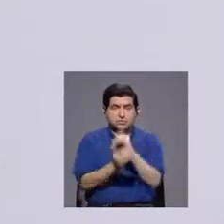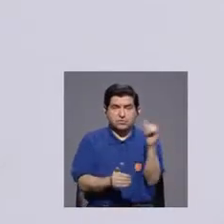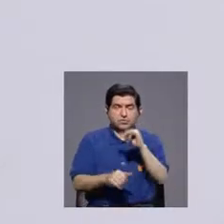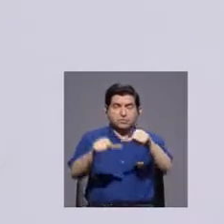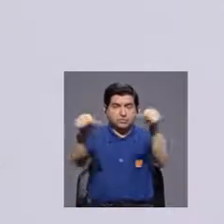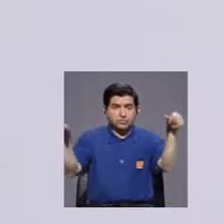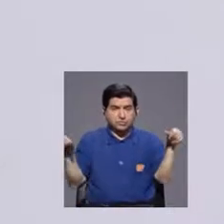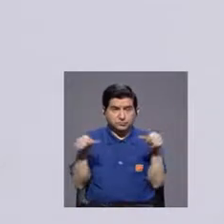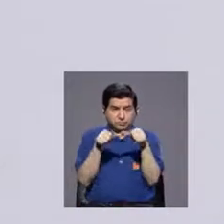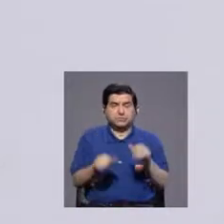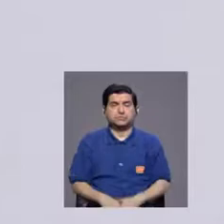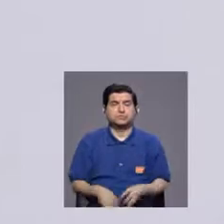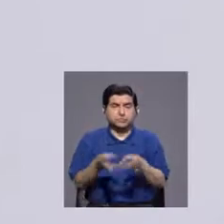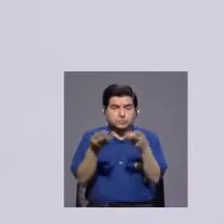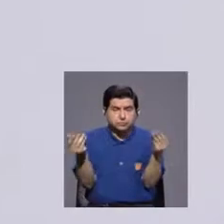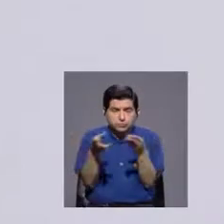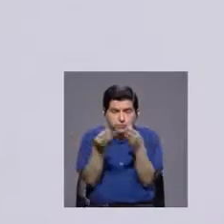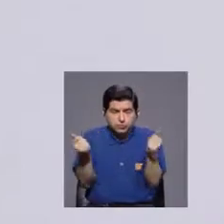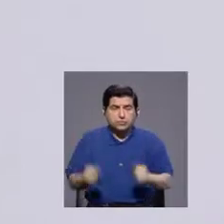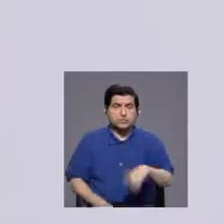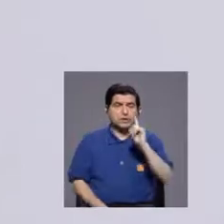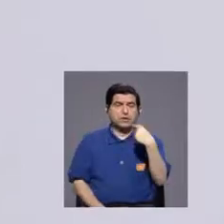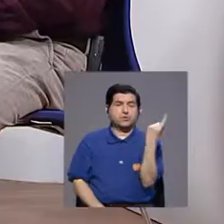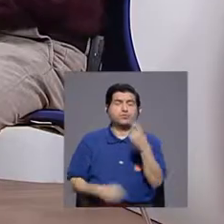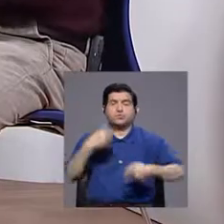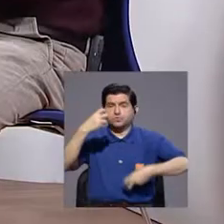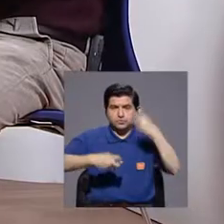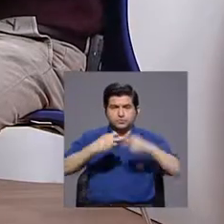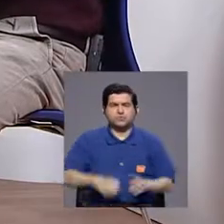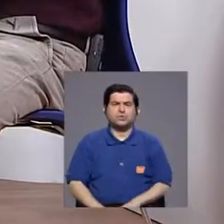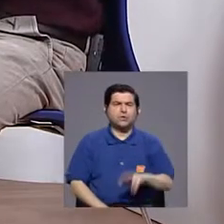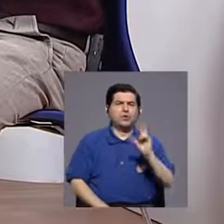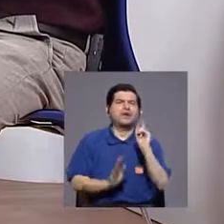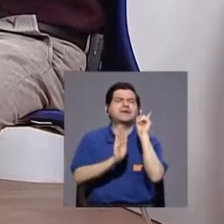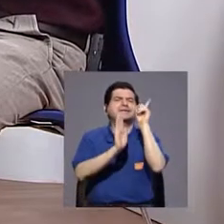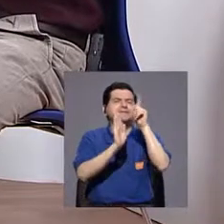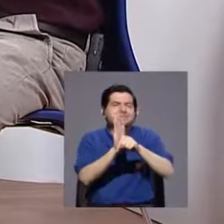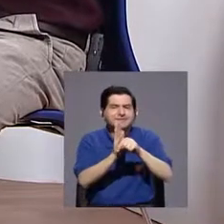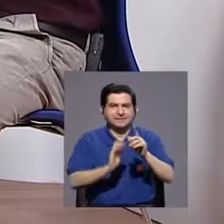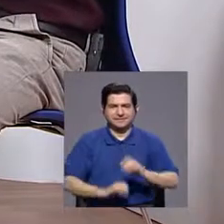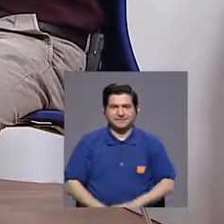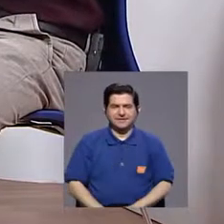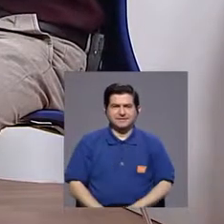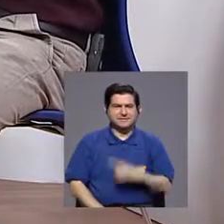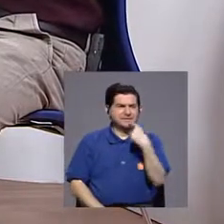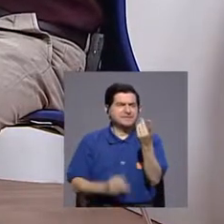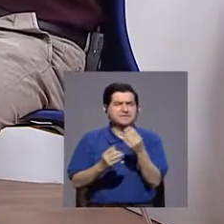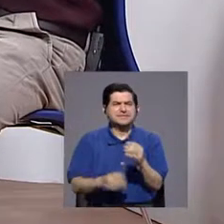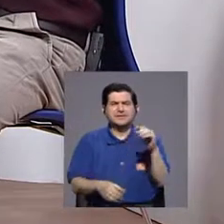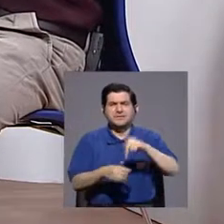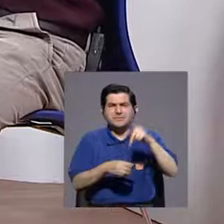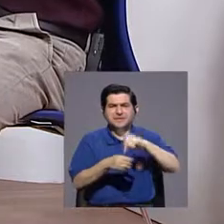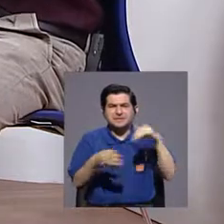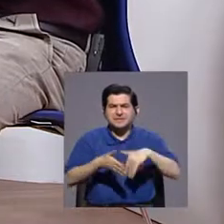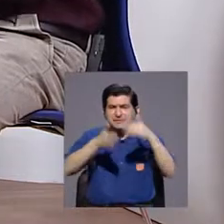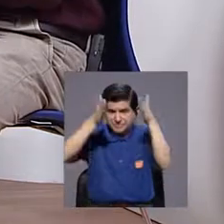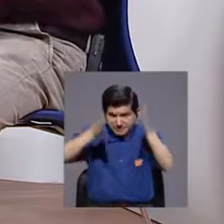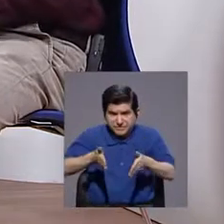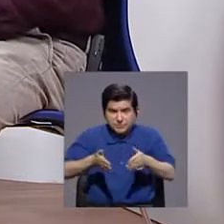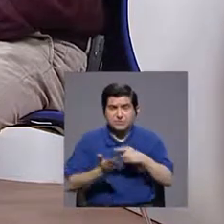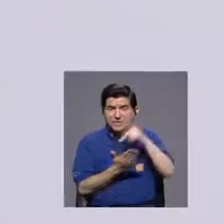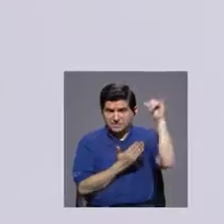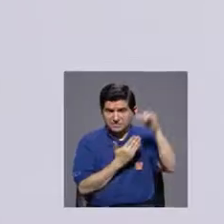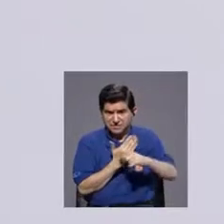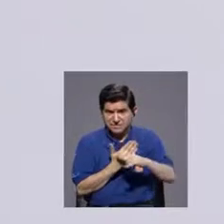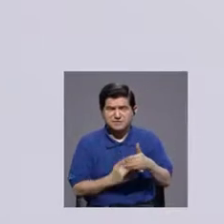punto no digamos a solucionar un único problema claro me quedan 30 segundo igual destacamos la participación de los estudiantes en este